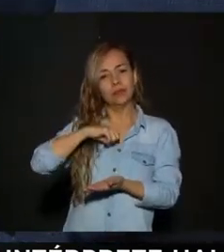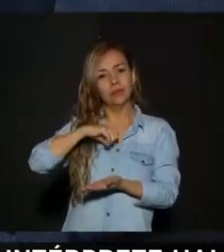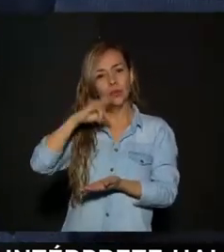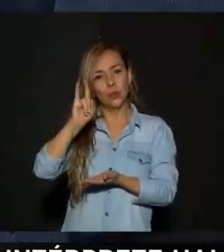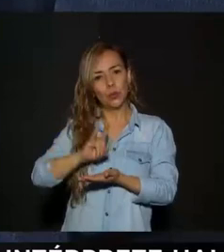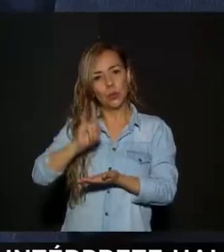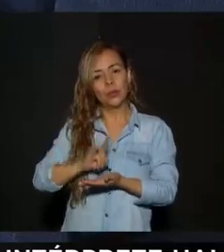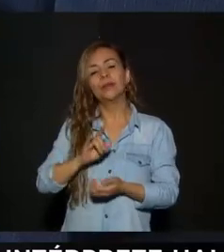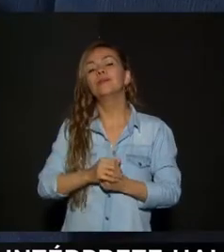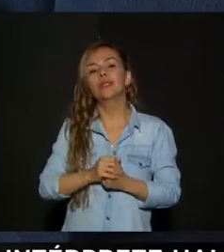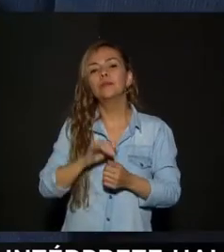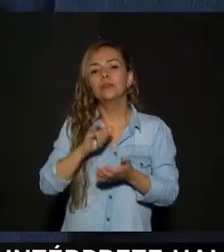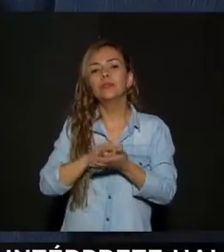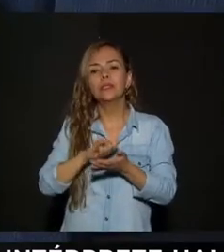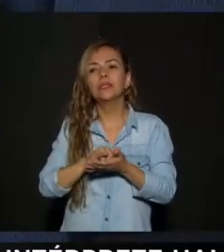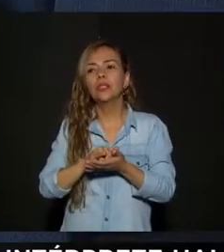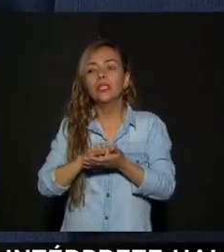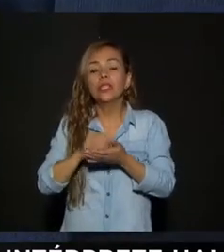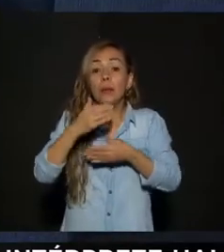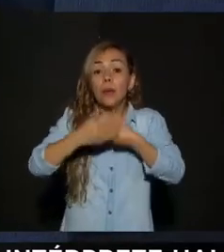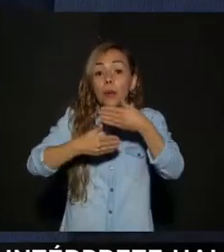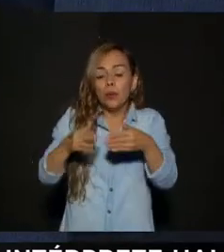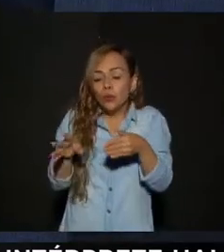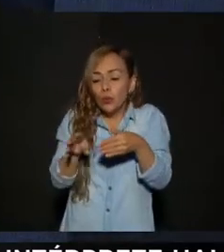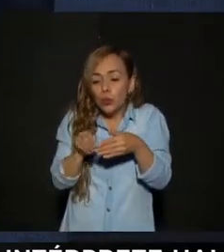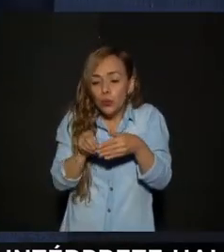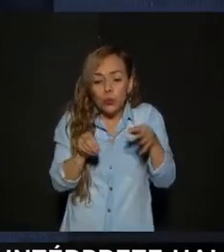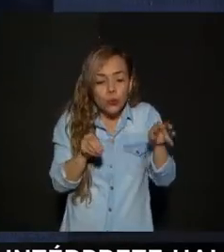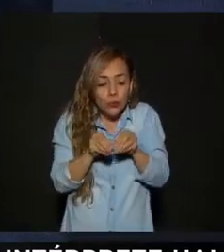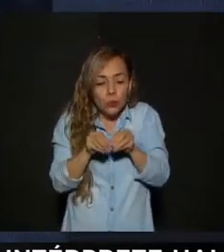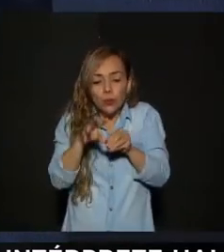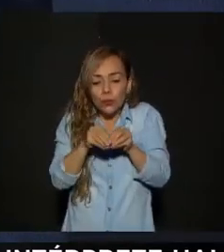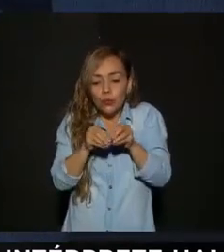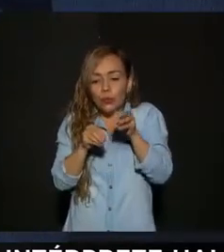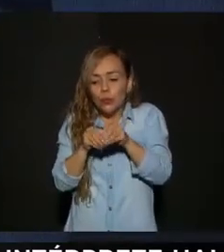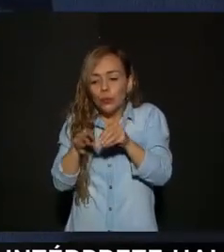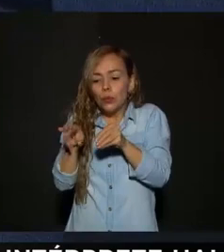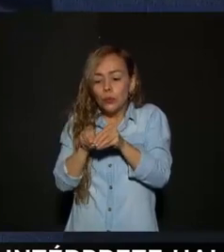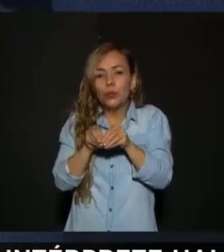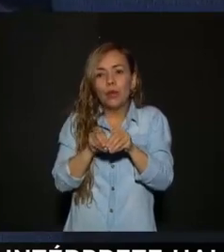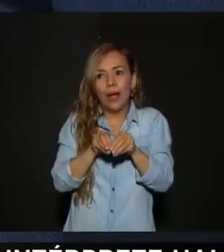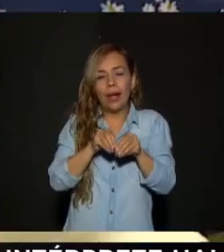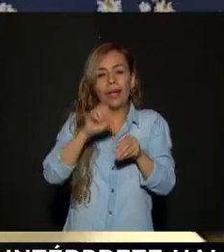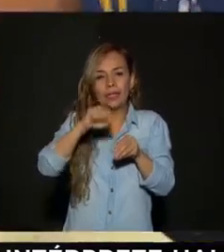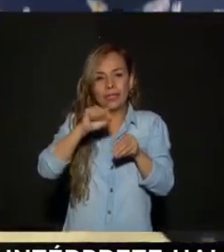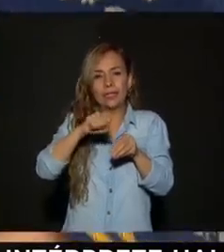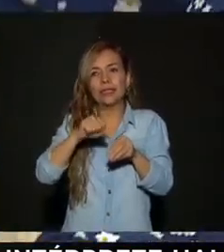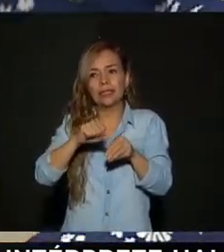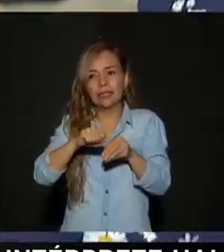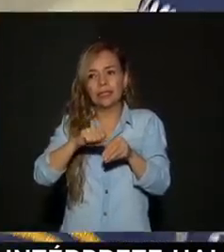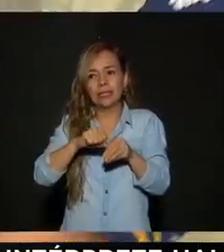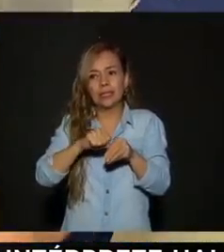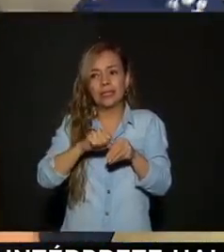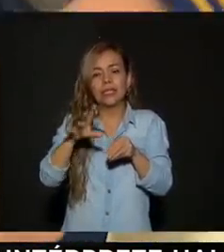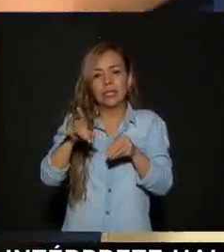aquí, ya después de que se unieron estos y se hicieron un poco más grandes, ahí sí empezó a actuar la gravedad. Entonces empezamos,